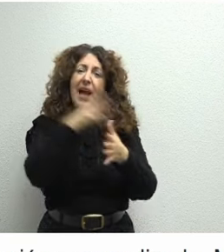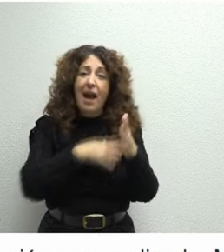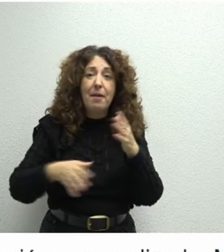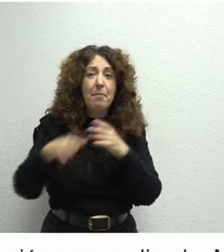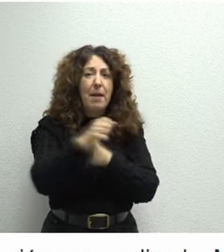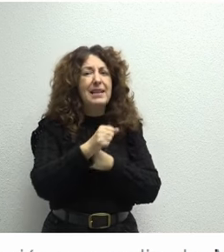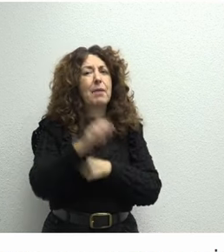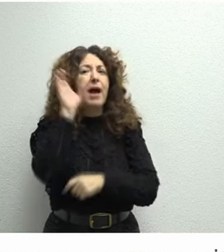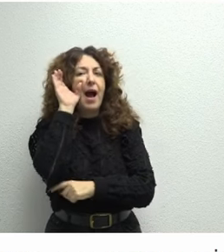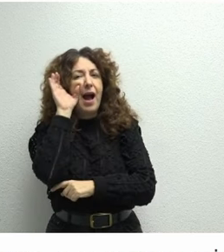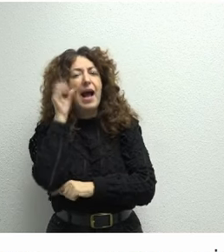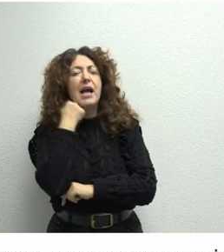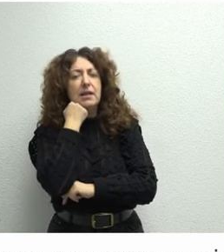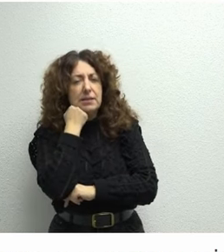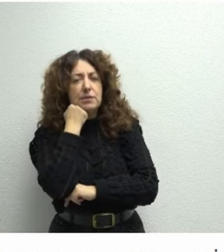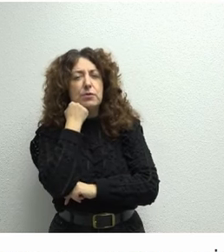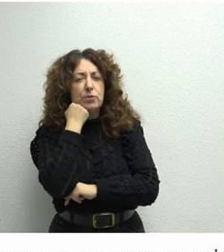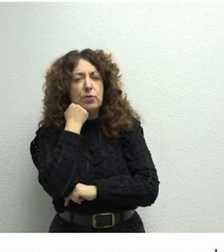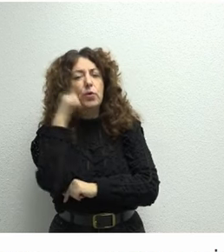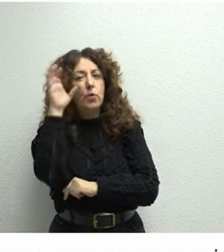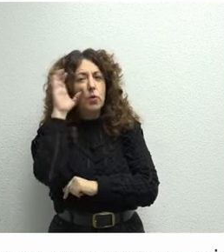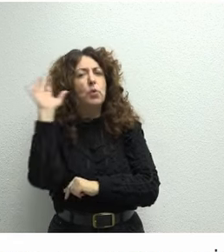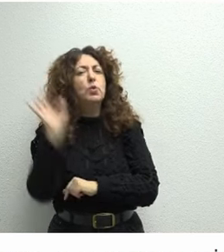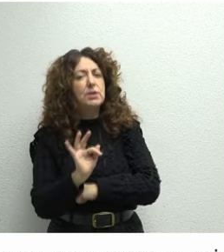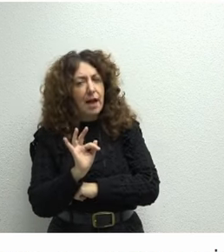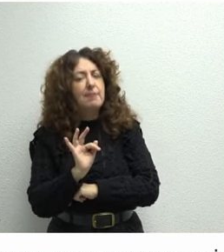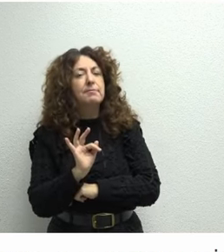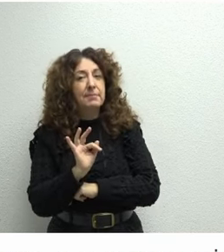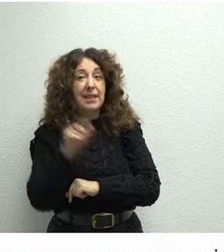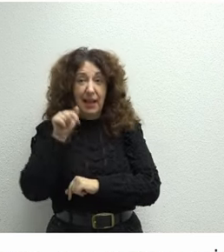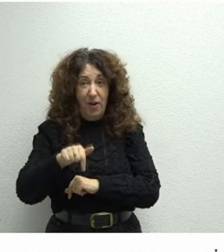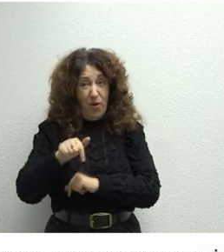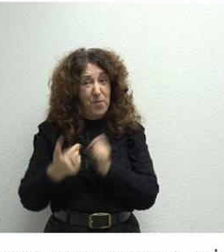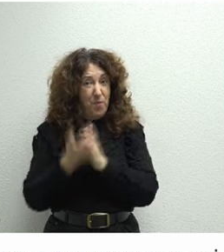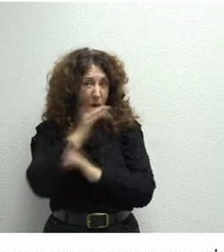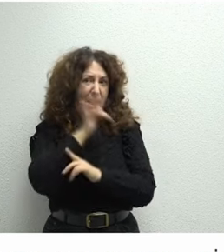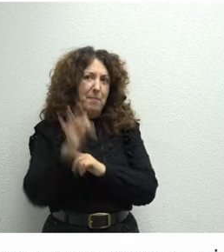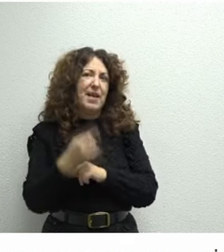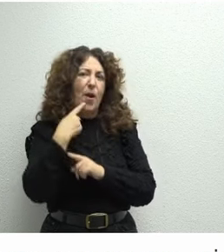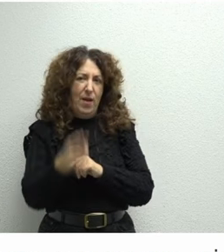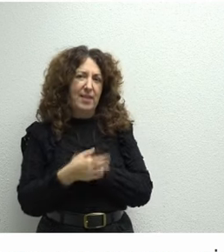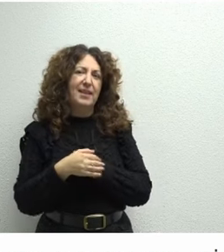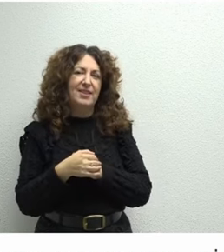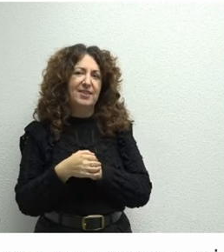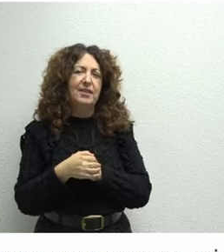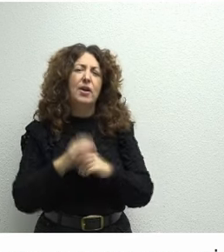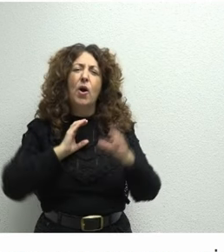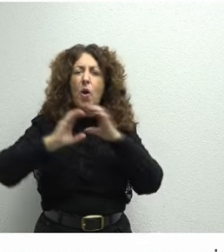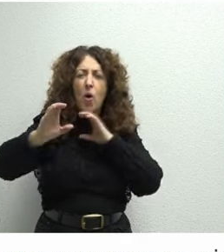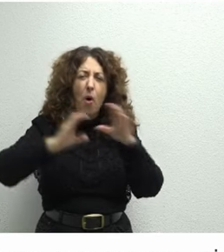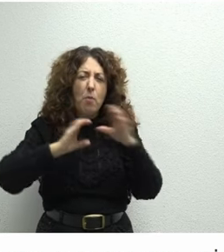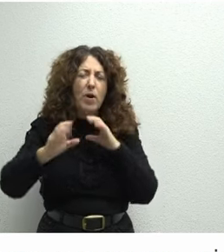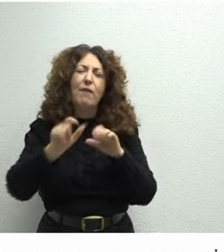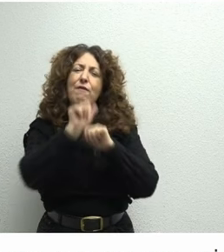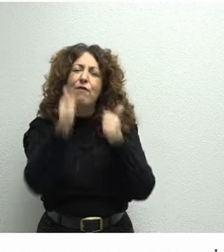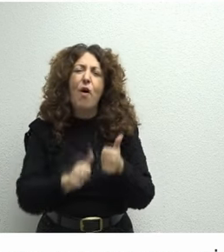escucha activa vale que esto se ha estado nombrando a lo largo de toda la mañana comunicación